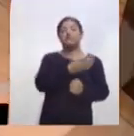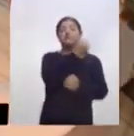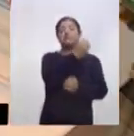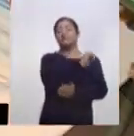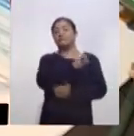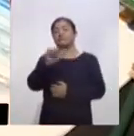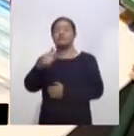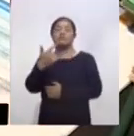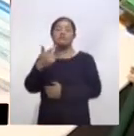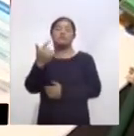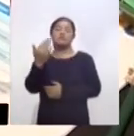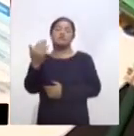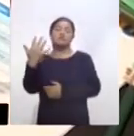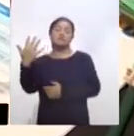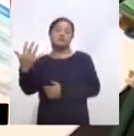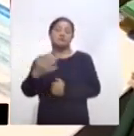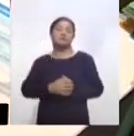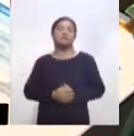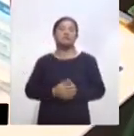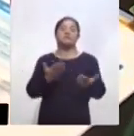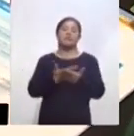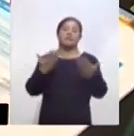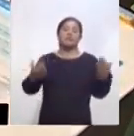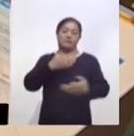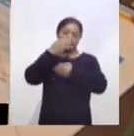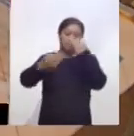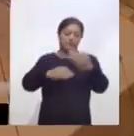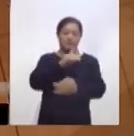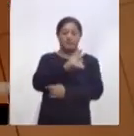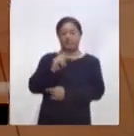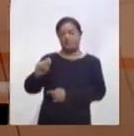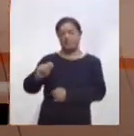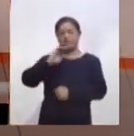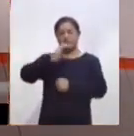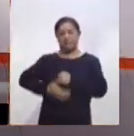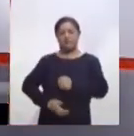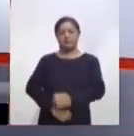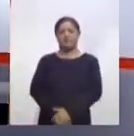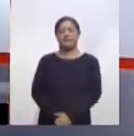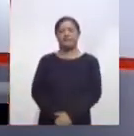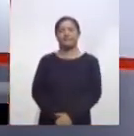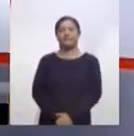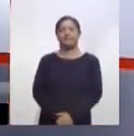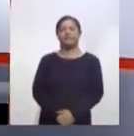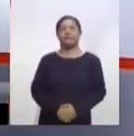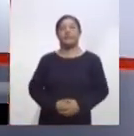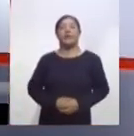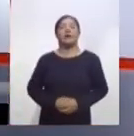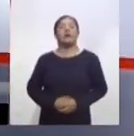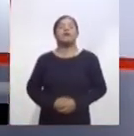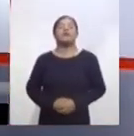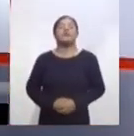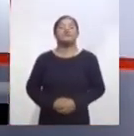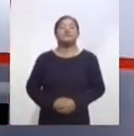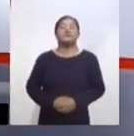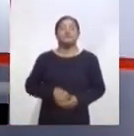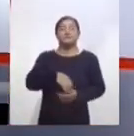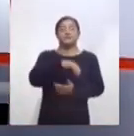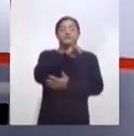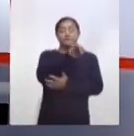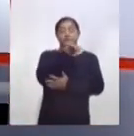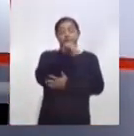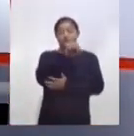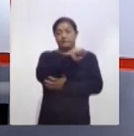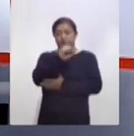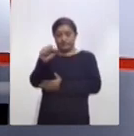9 a 12.55 horas. Para Hora Noticias, Lorena Temolsin. Por su parte, el Instituto Mexicano del Seguro